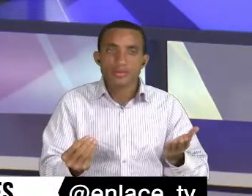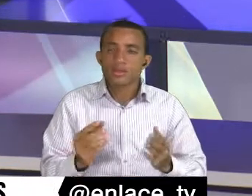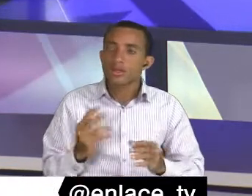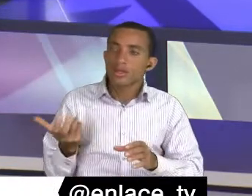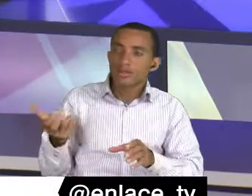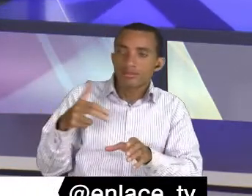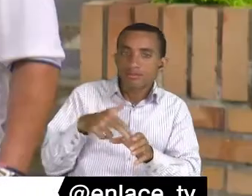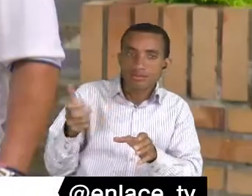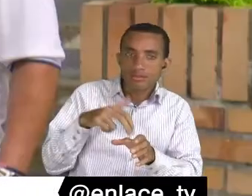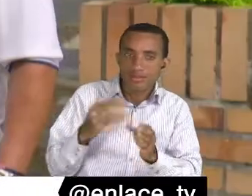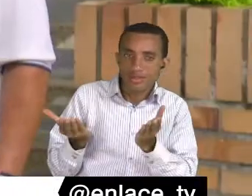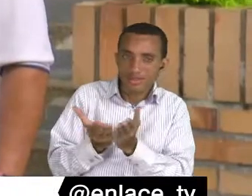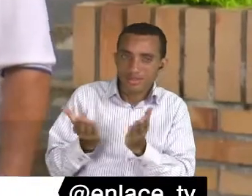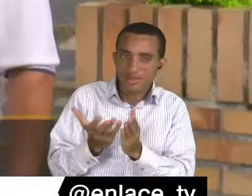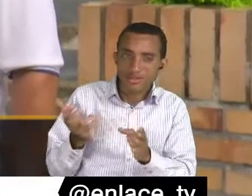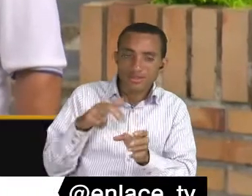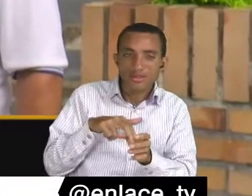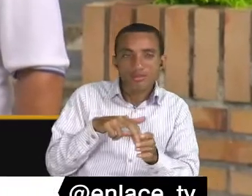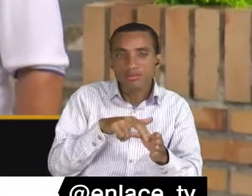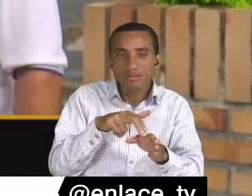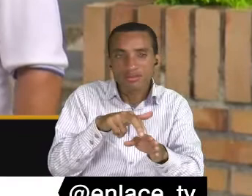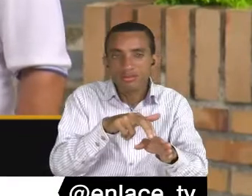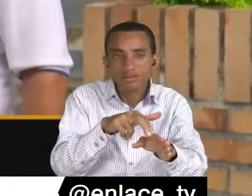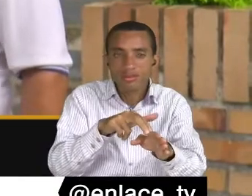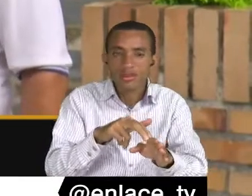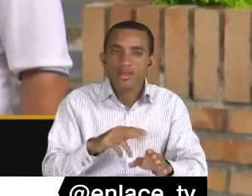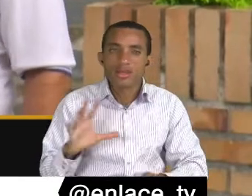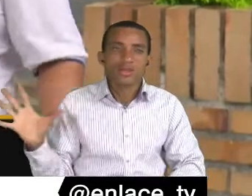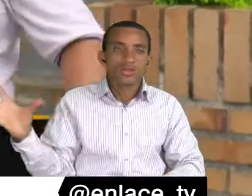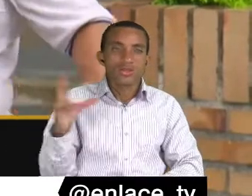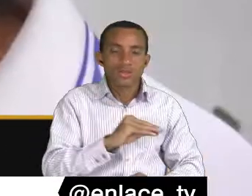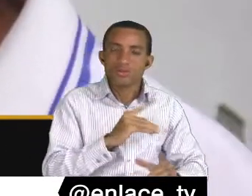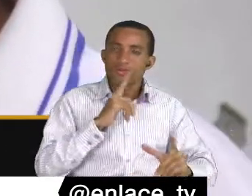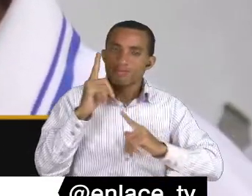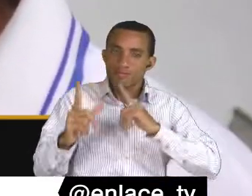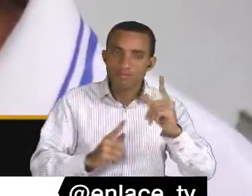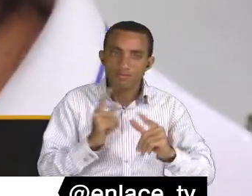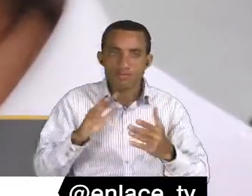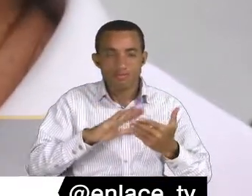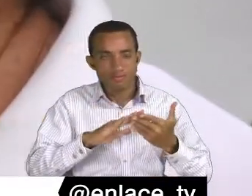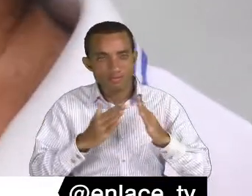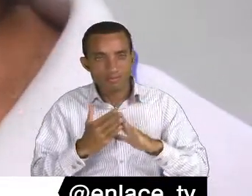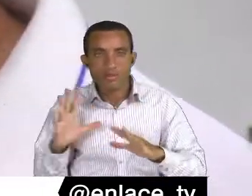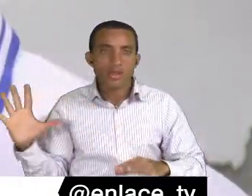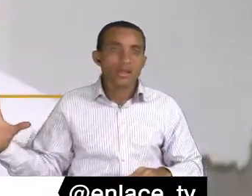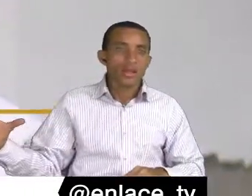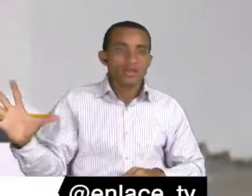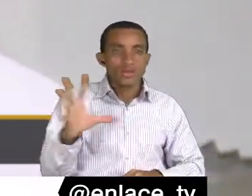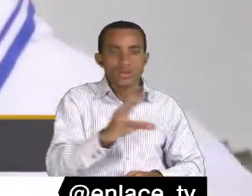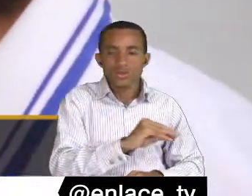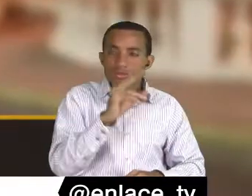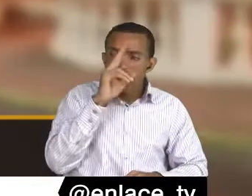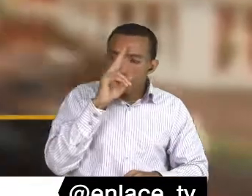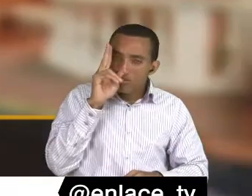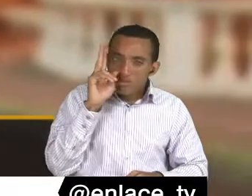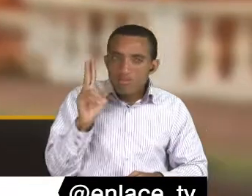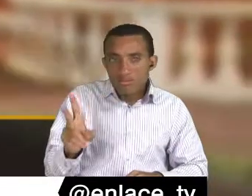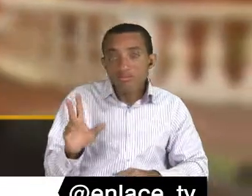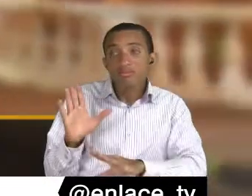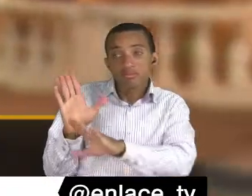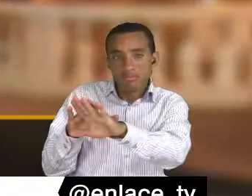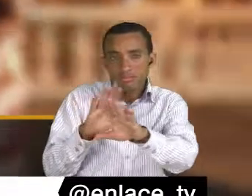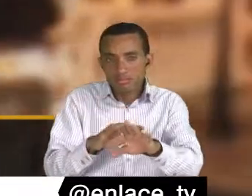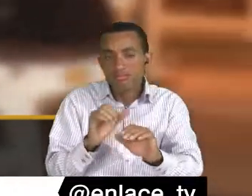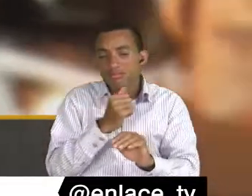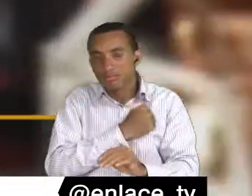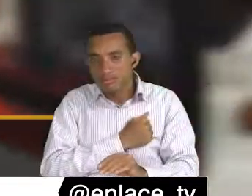instituciones. Una vez más, los líderes comunales hacen un llamado respetuoso a los conductores de servicio de transporte público para que mejoren la